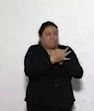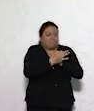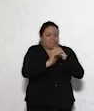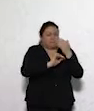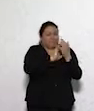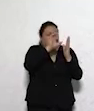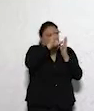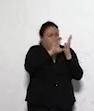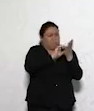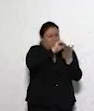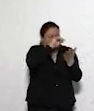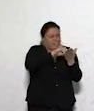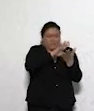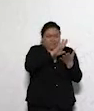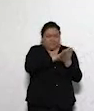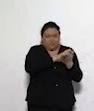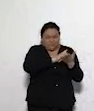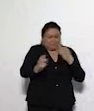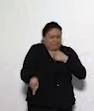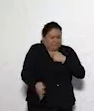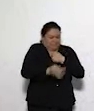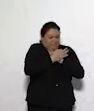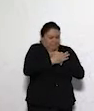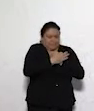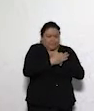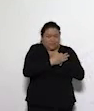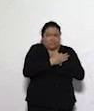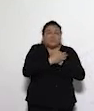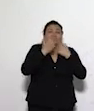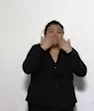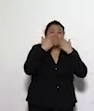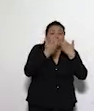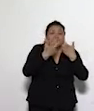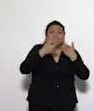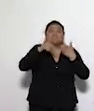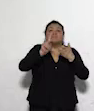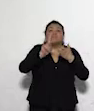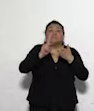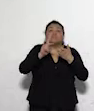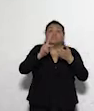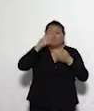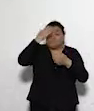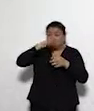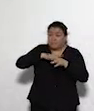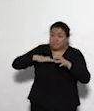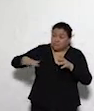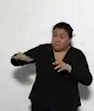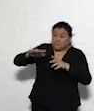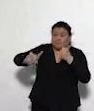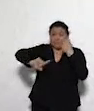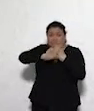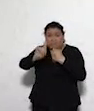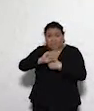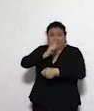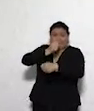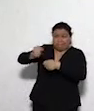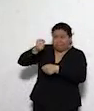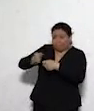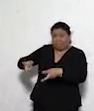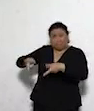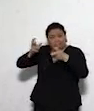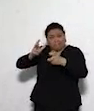Constitución puedan ser vigentes mientras padezca un entorno de inseguridad e incertidumbre que es reflejo de la